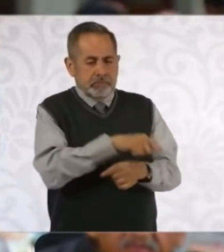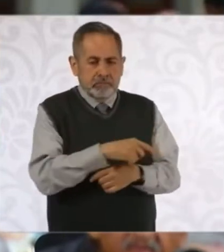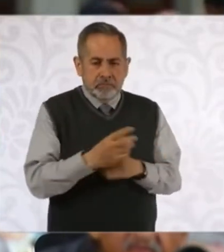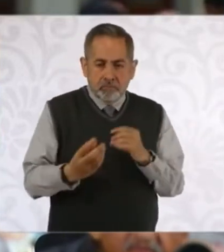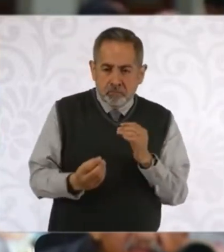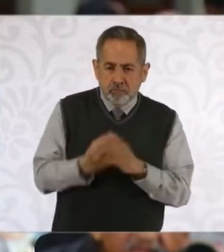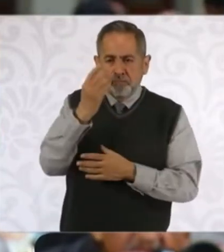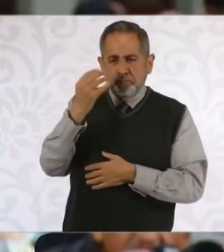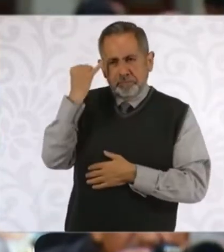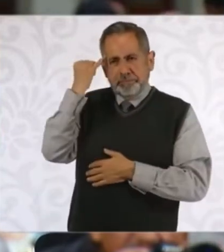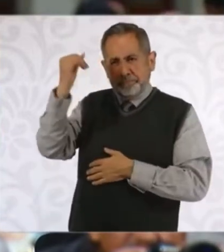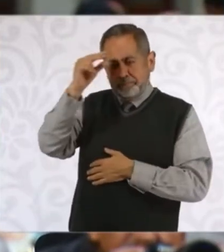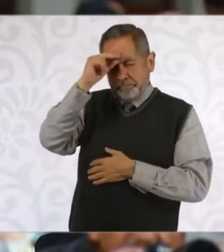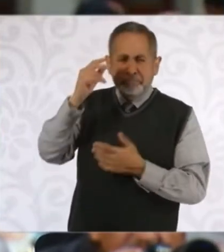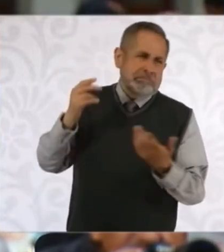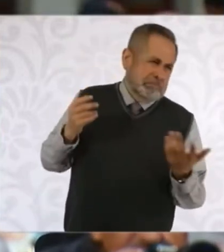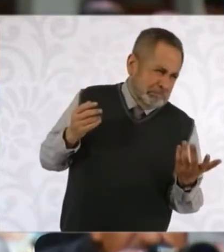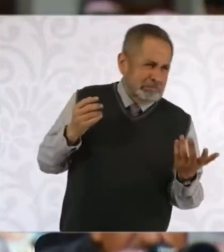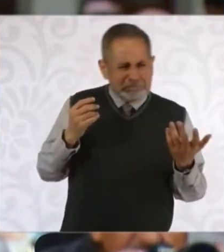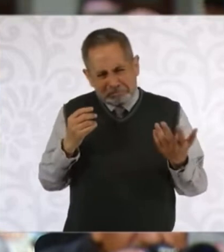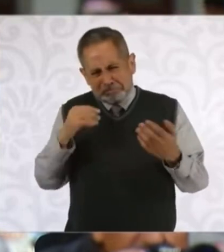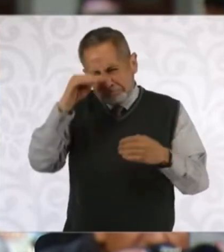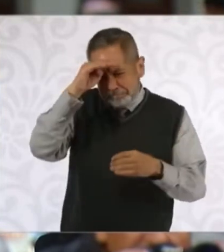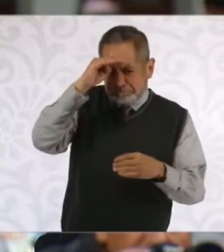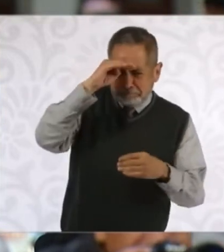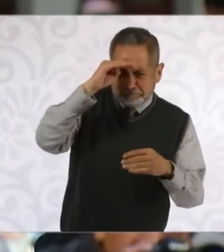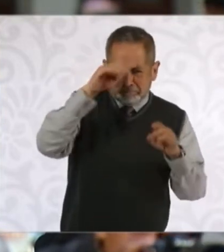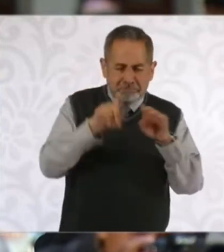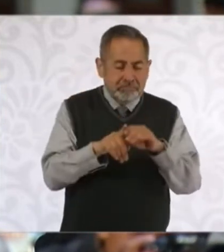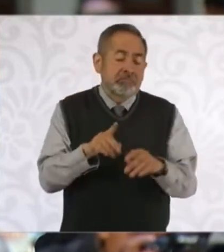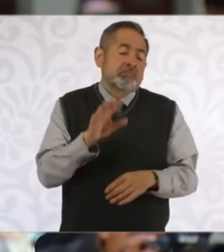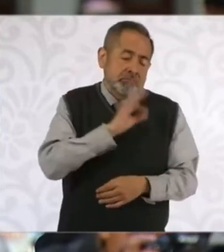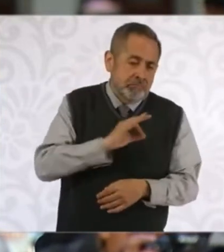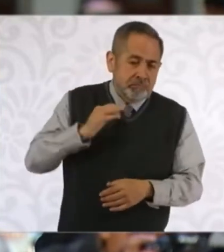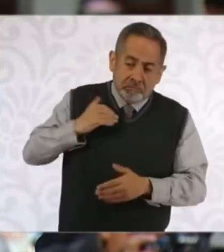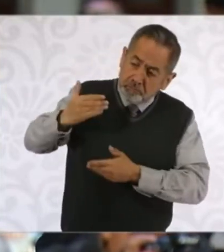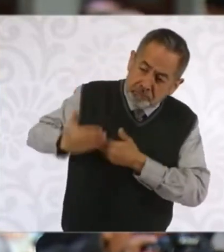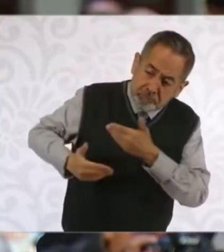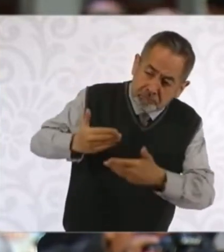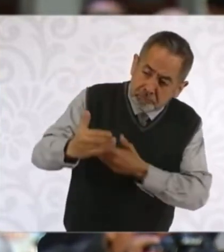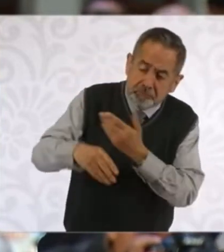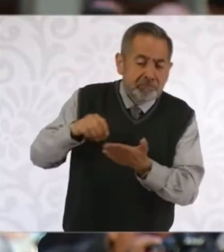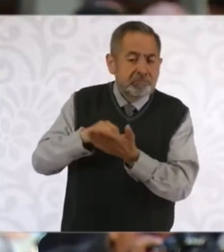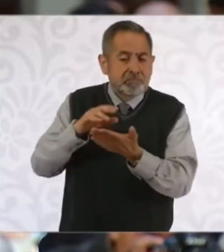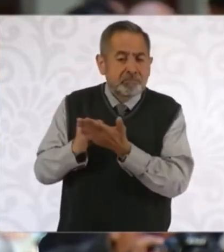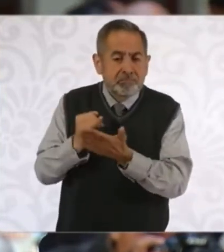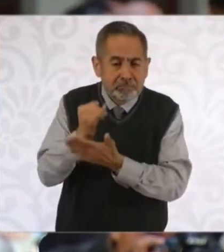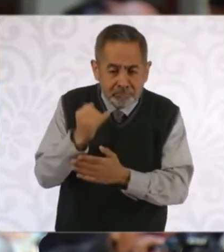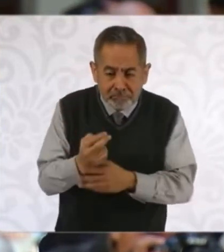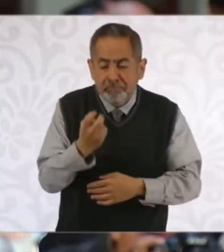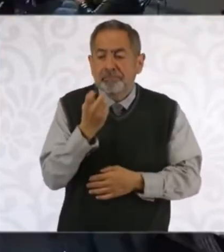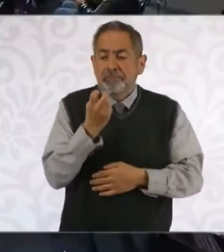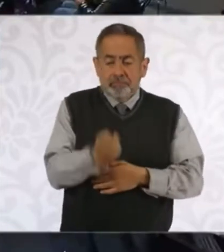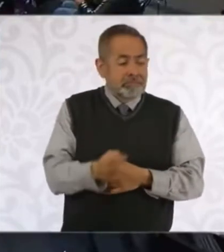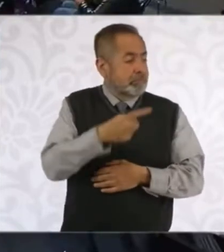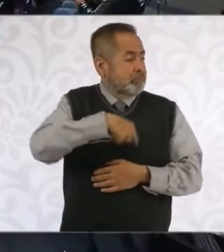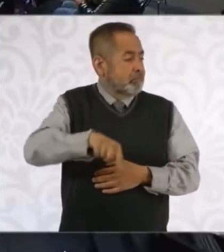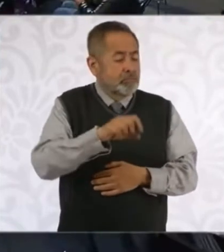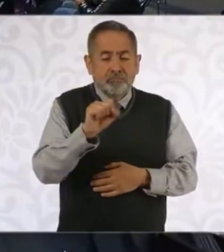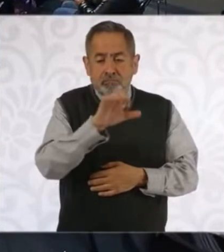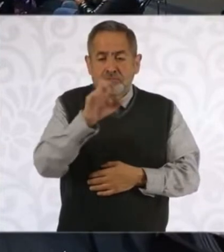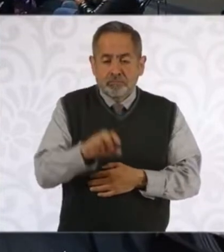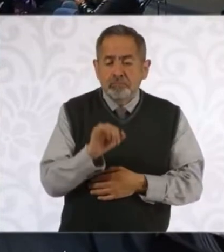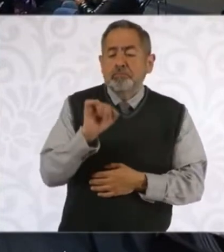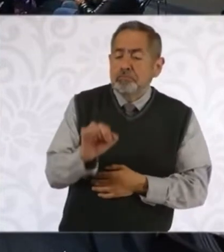reflexión, se considera que conforme al desarrollo jurisprudencial, este alto tribunal sí